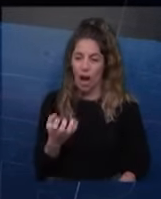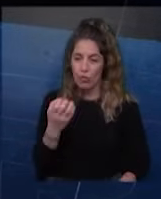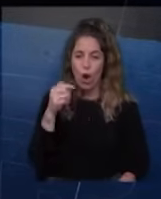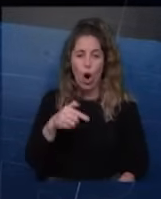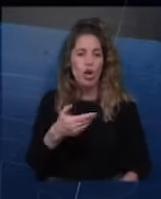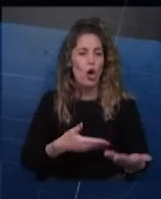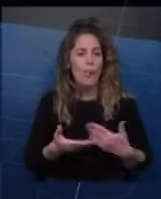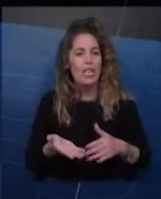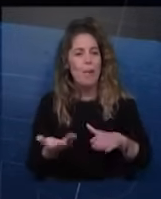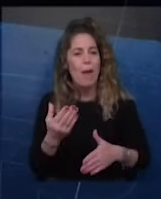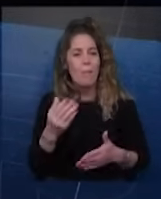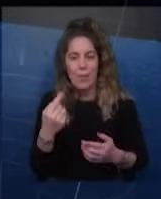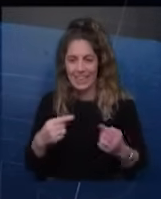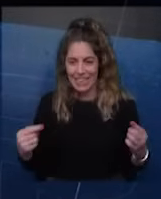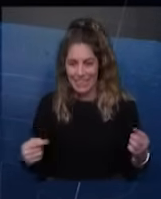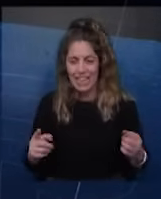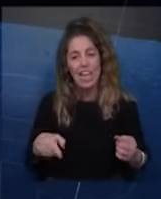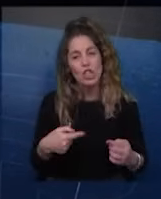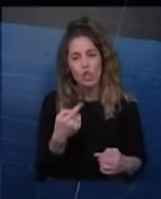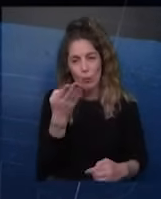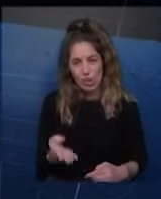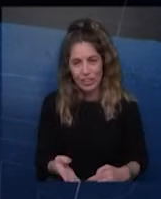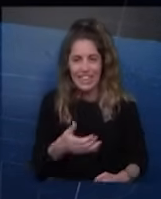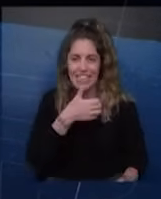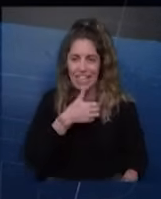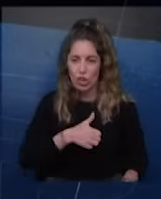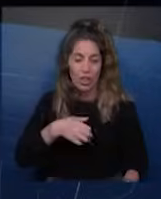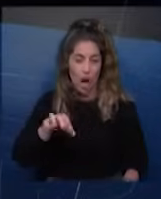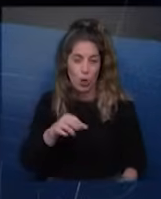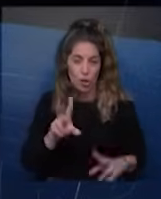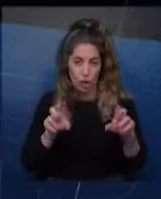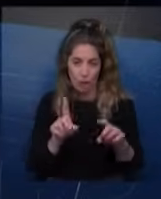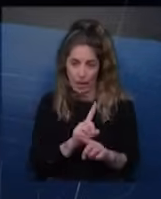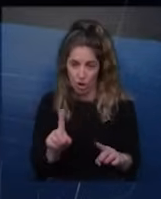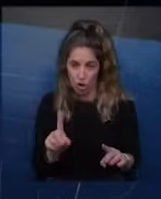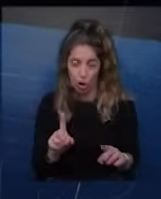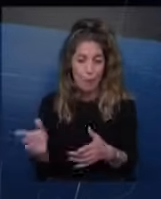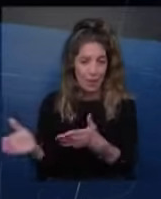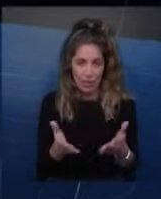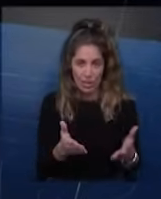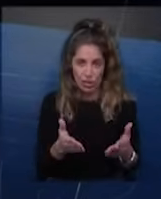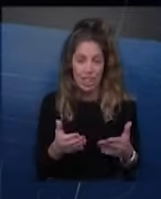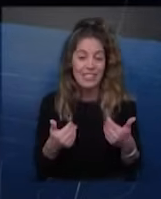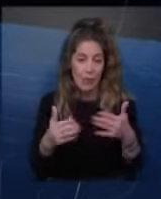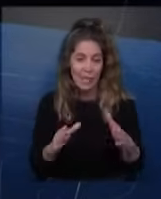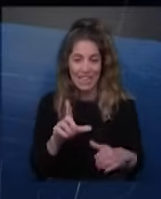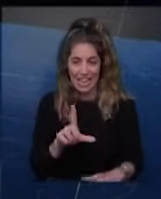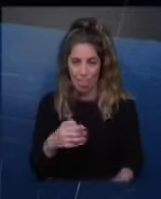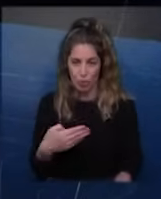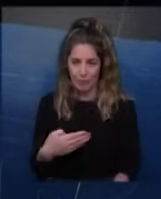a compartir más material y otros protagonistas de esta historia no será el único tema de esta noche bienvenidas bienvenidos así comienza